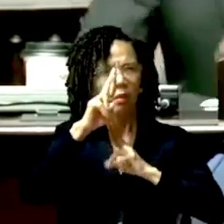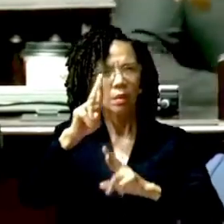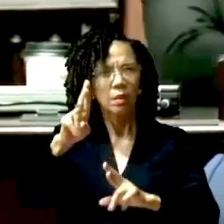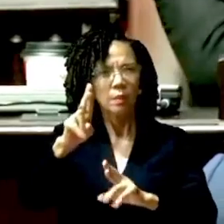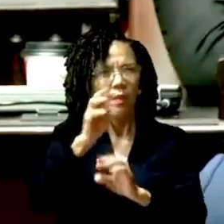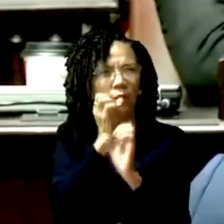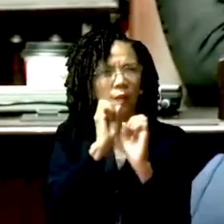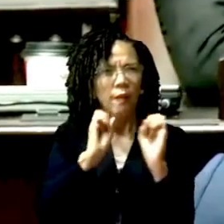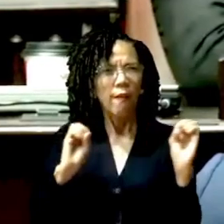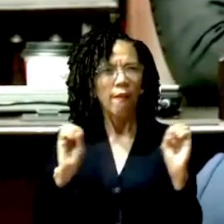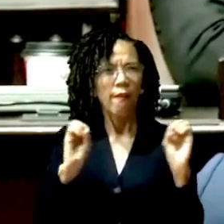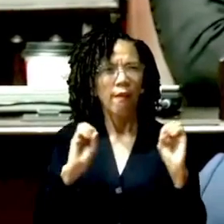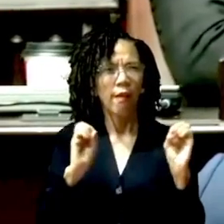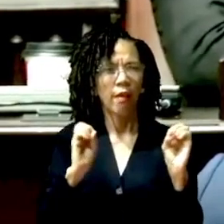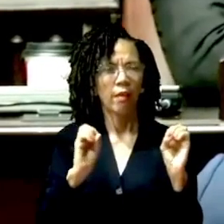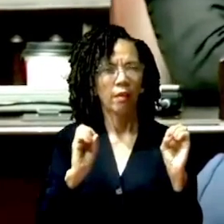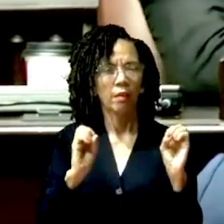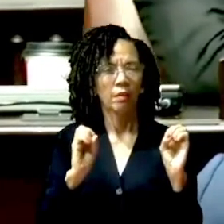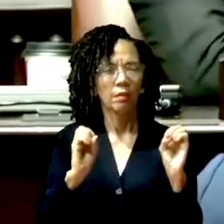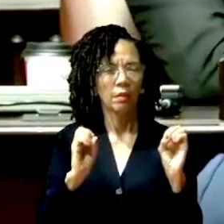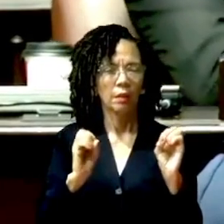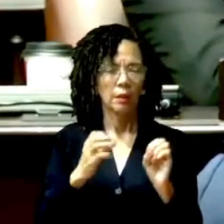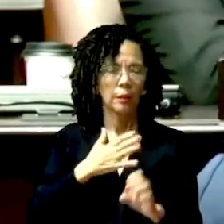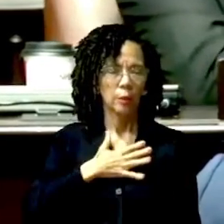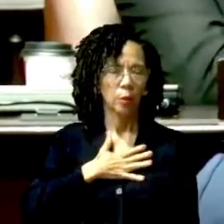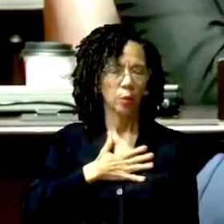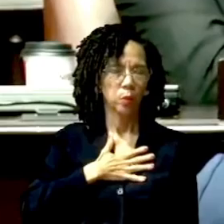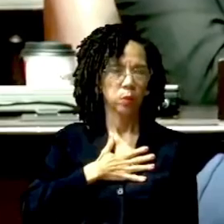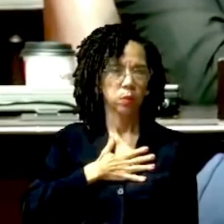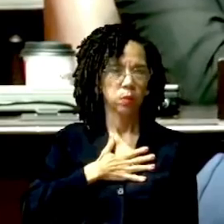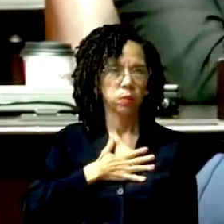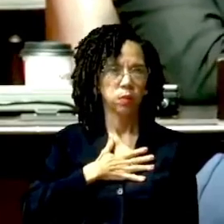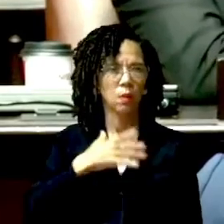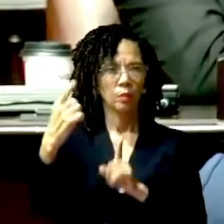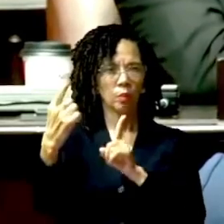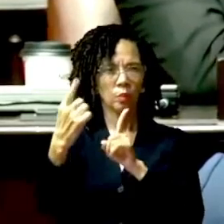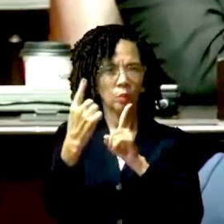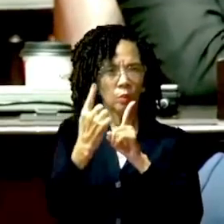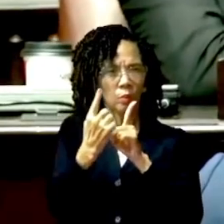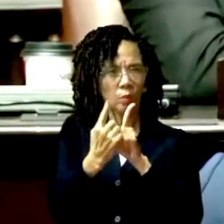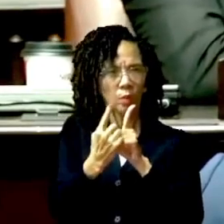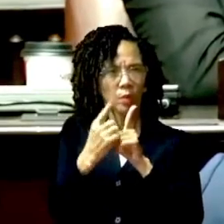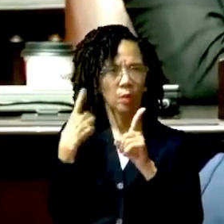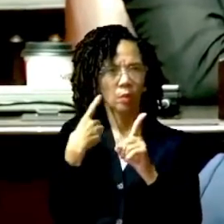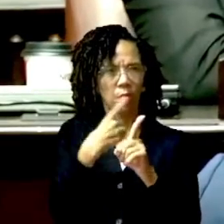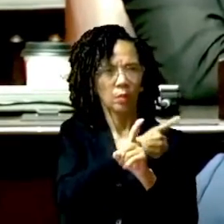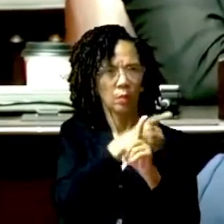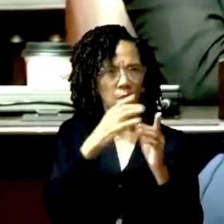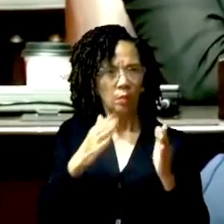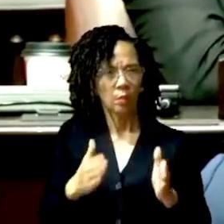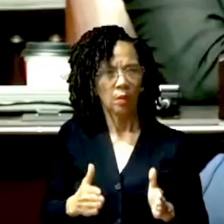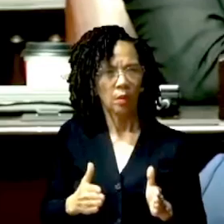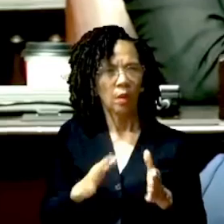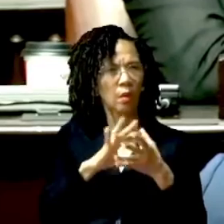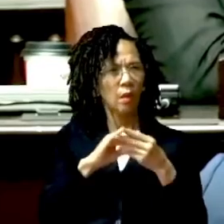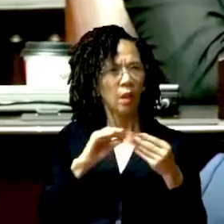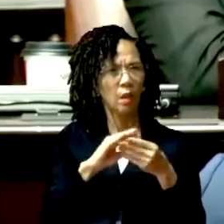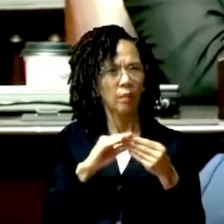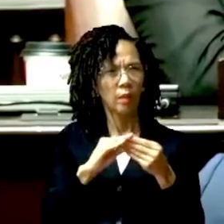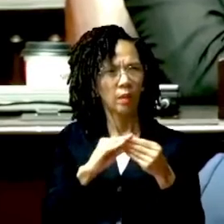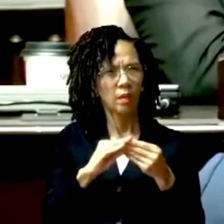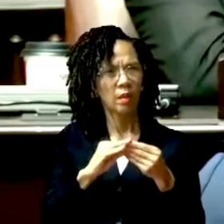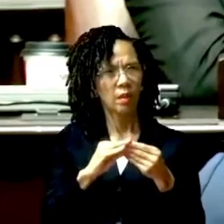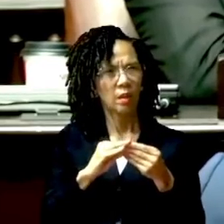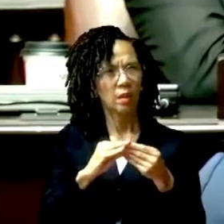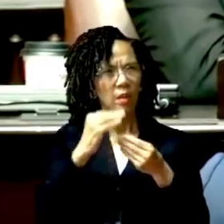se me acercó con preocupación y me externaba ese compañero que se dedica a esa labor de que le trajera un